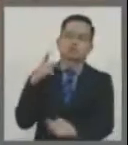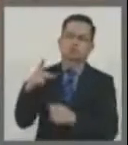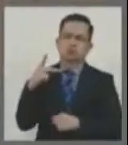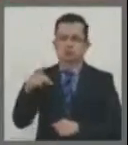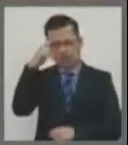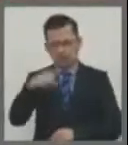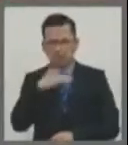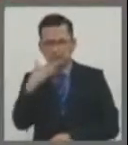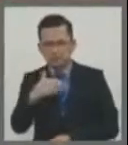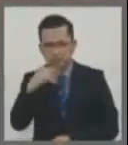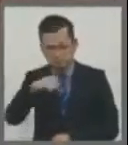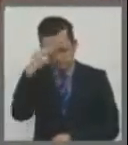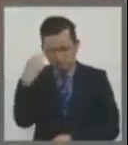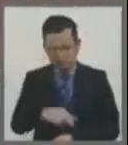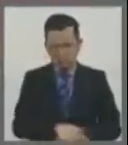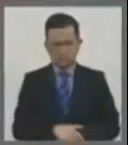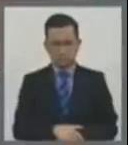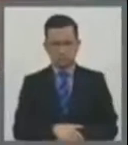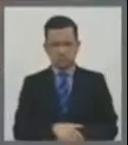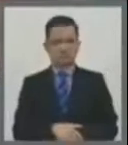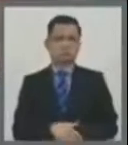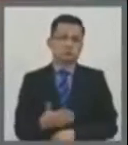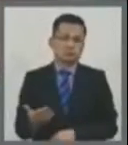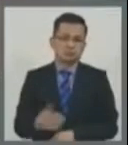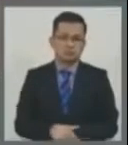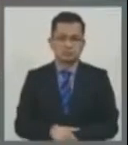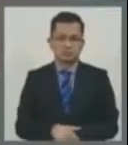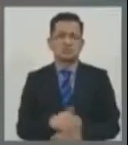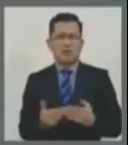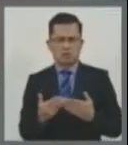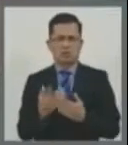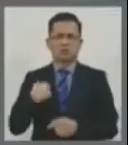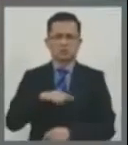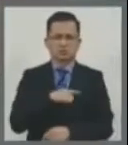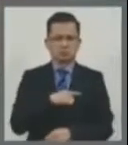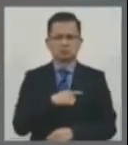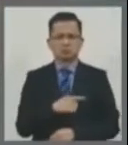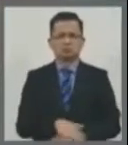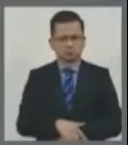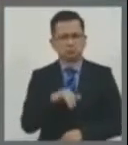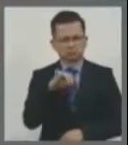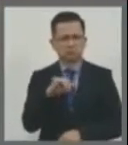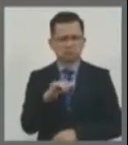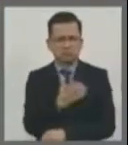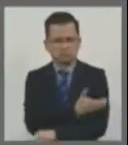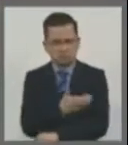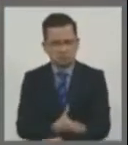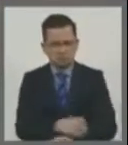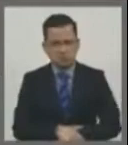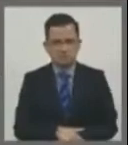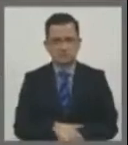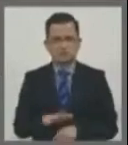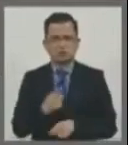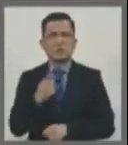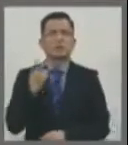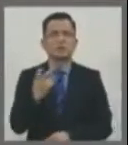de corrupción en México. Así que vamos a dar, sí, compañeros, porque